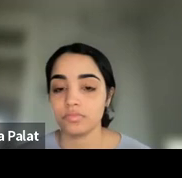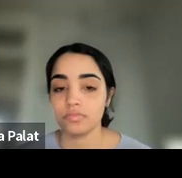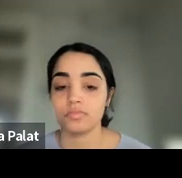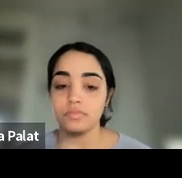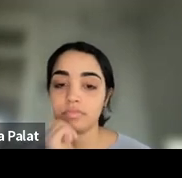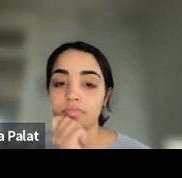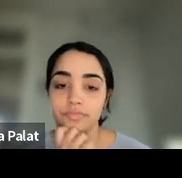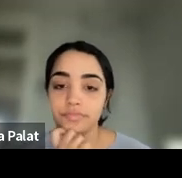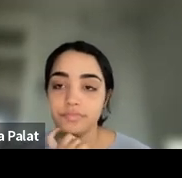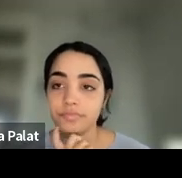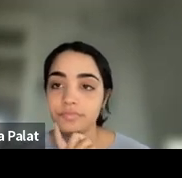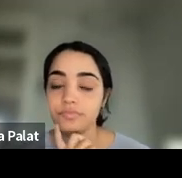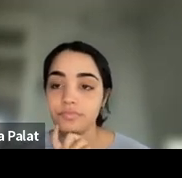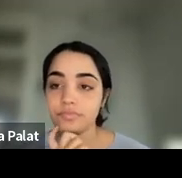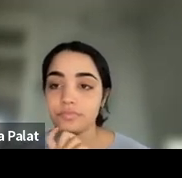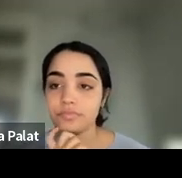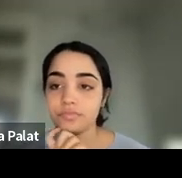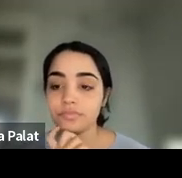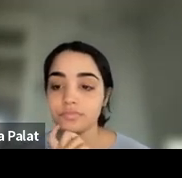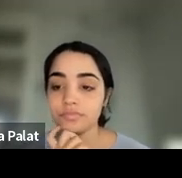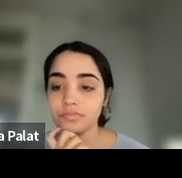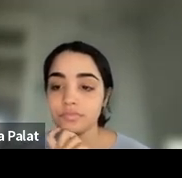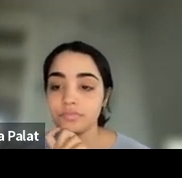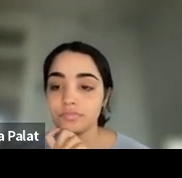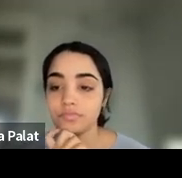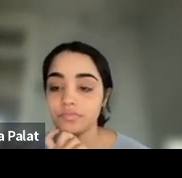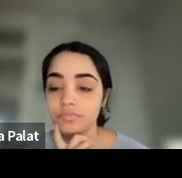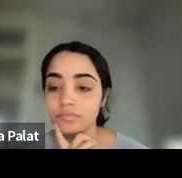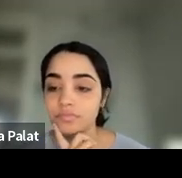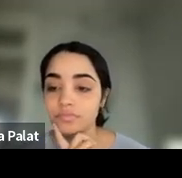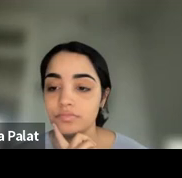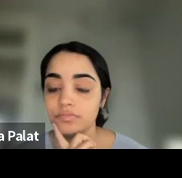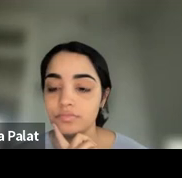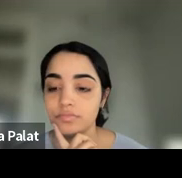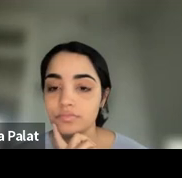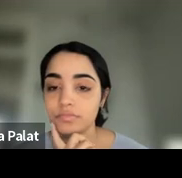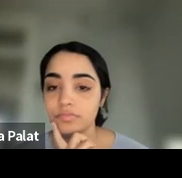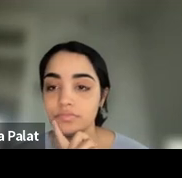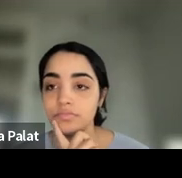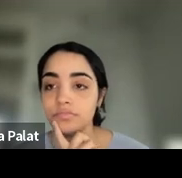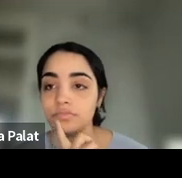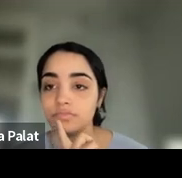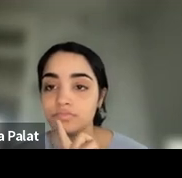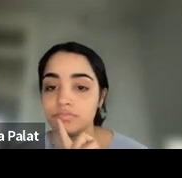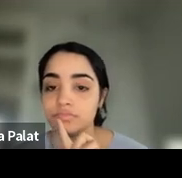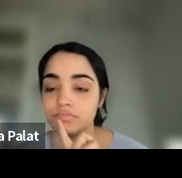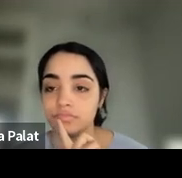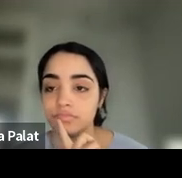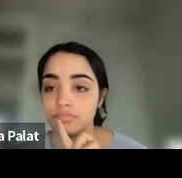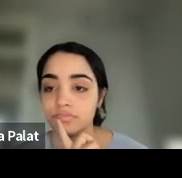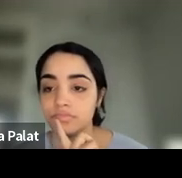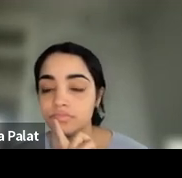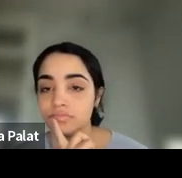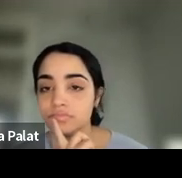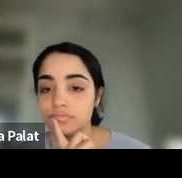los servicios de interpretación. Hemos habilitado servicios de interpretación para cada sesión. Al ingresar a una sesión, verá